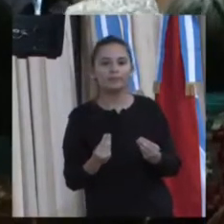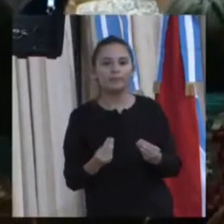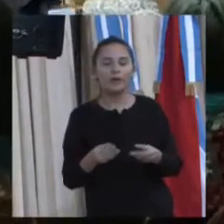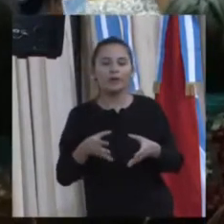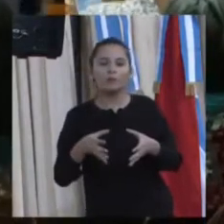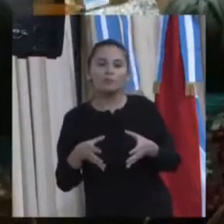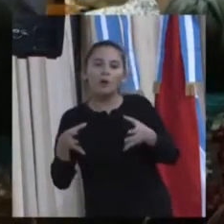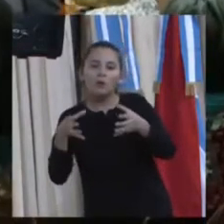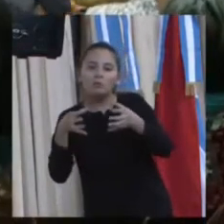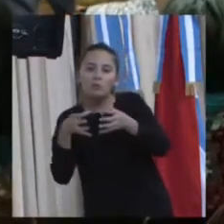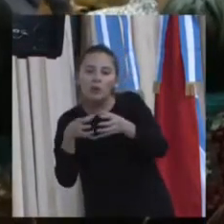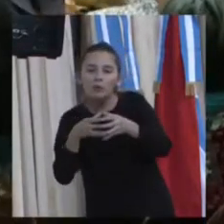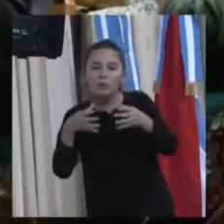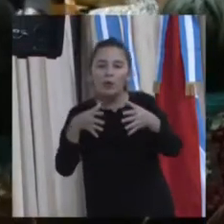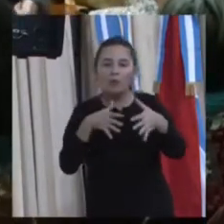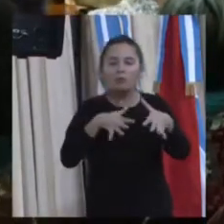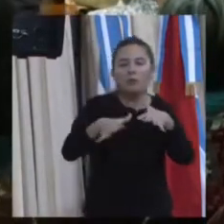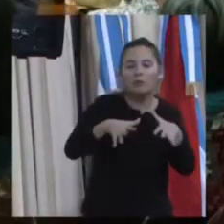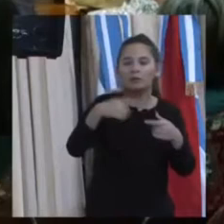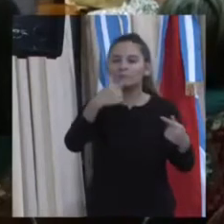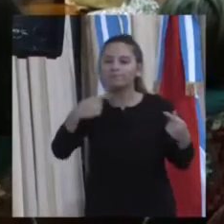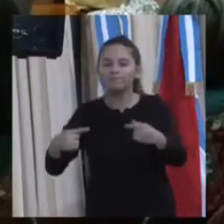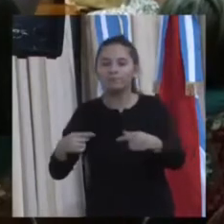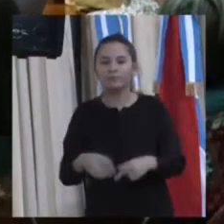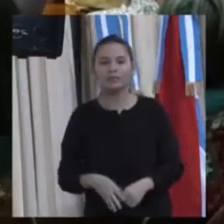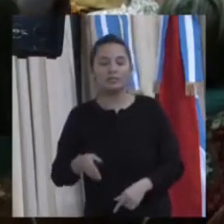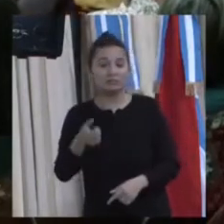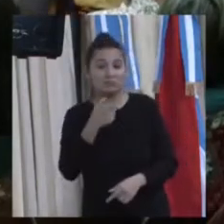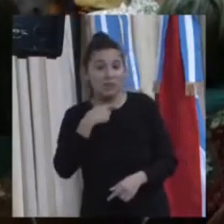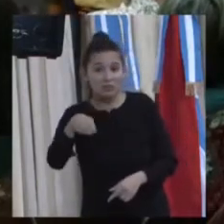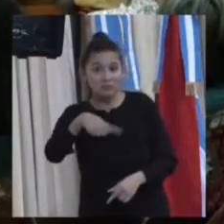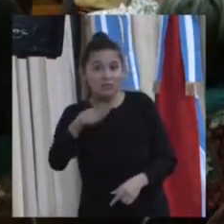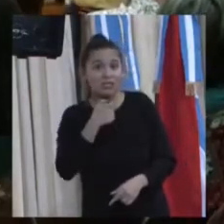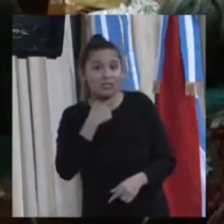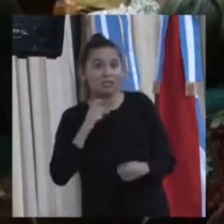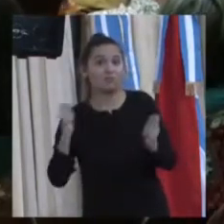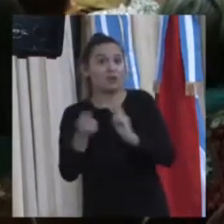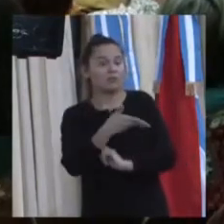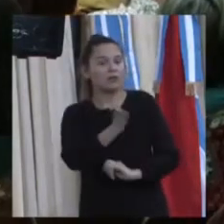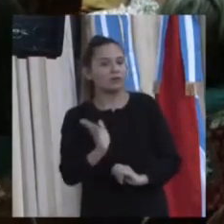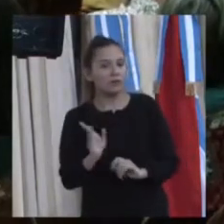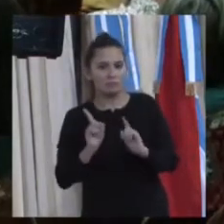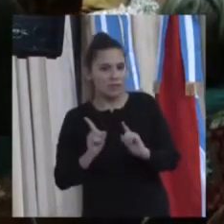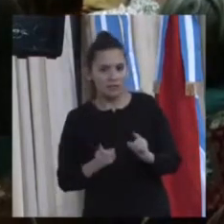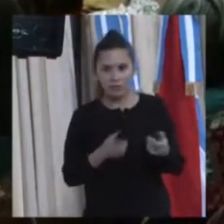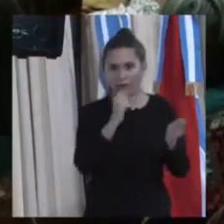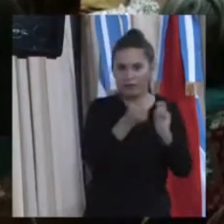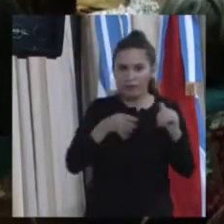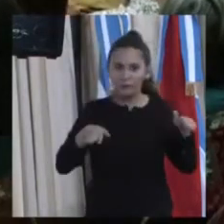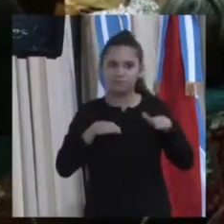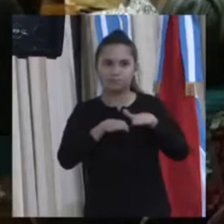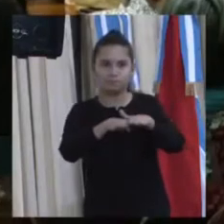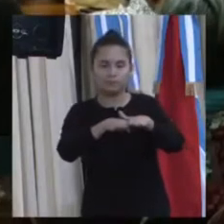colectivos, movimientos, que también plantearon una idea de cambio social contemporánea al de la reforma? Muy interesante